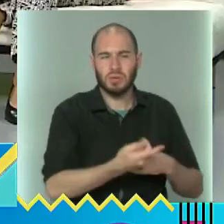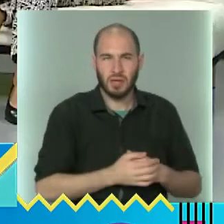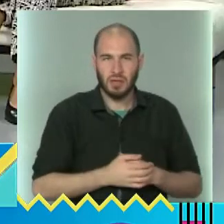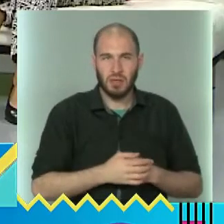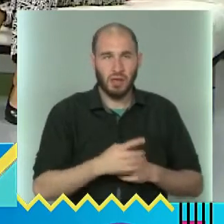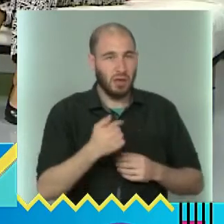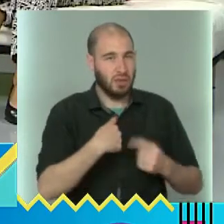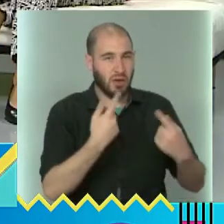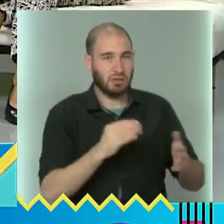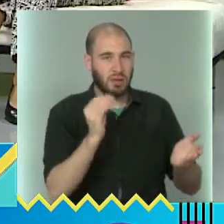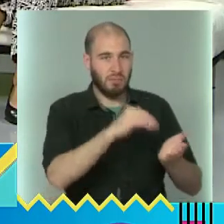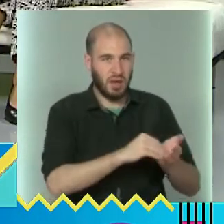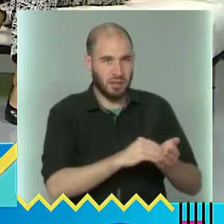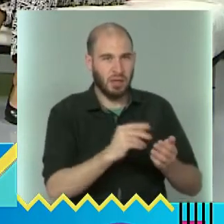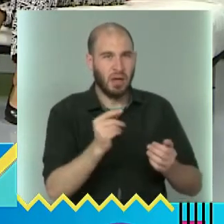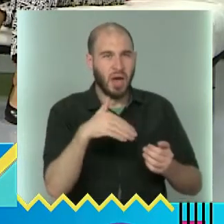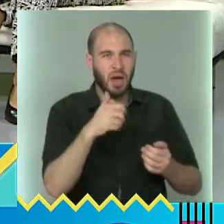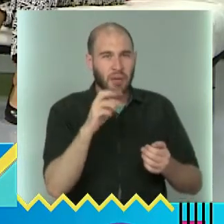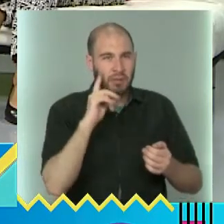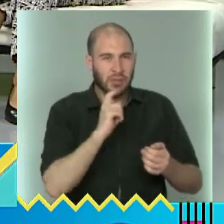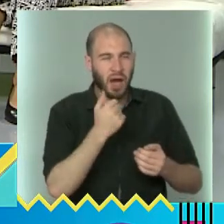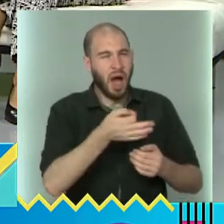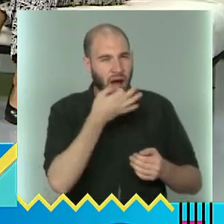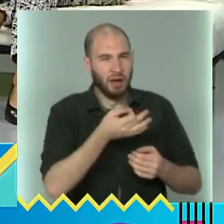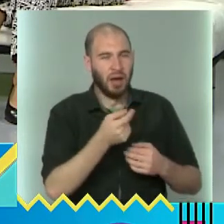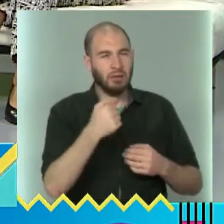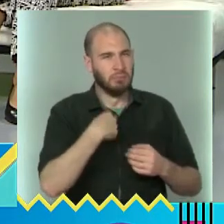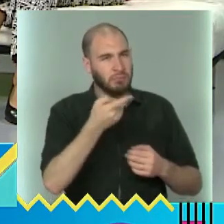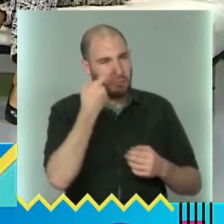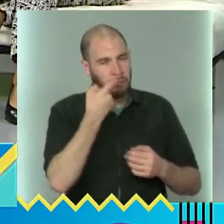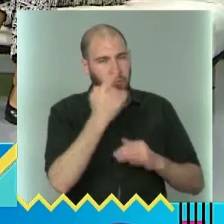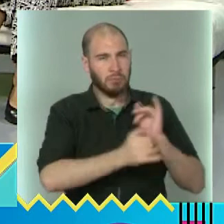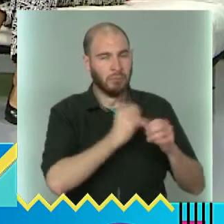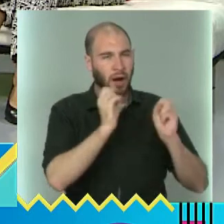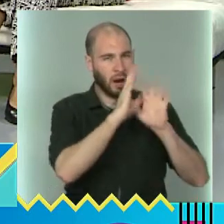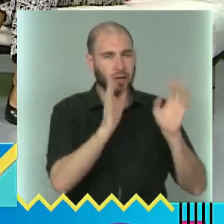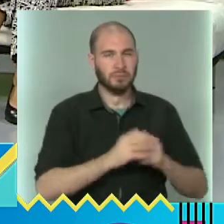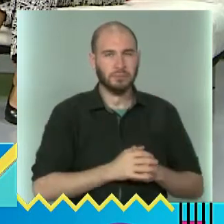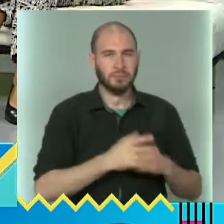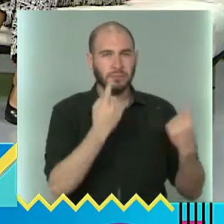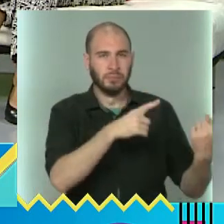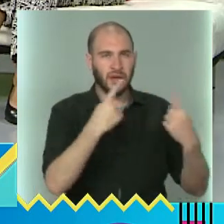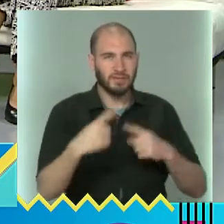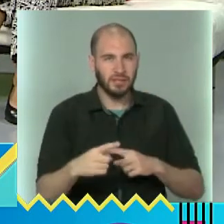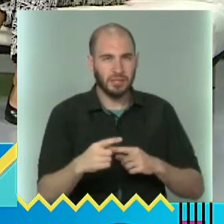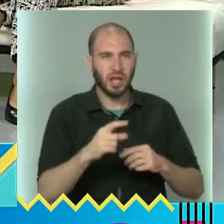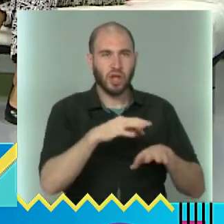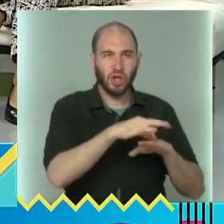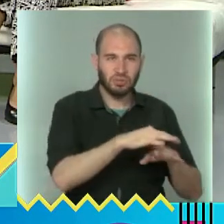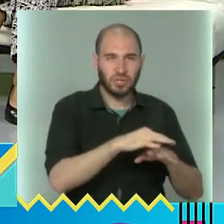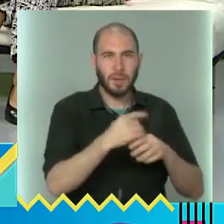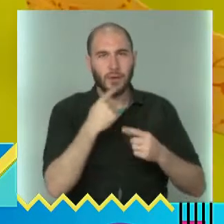podría agregar una cosa a partir de lo que dice Marita, que me parece interesante aclarar, que la diferencia que hay entre el coaching